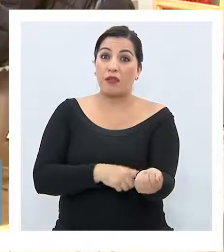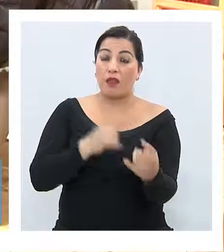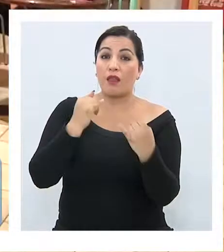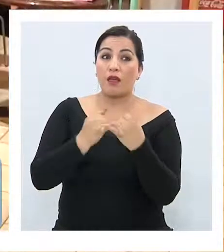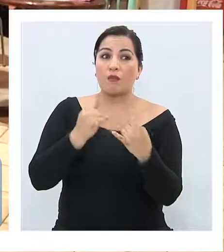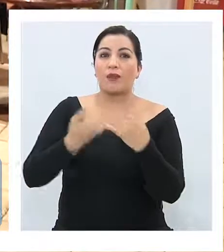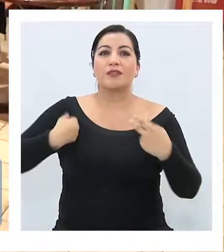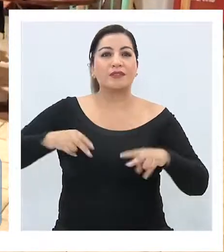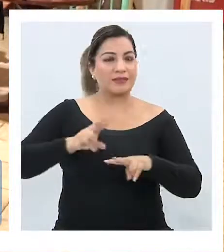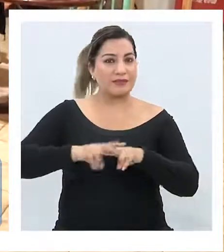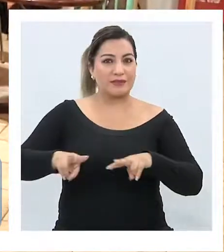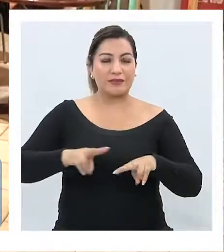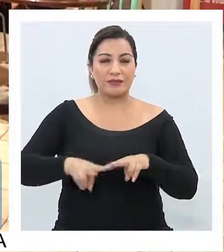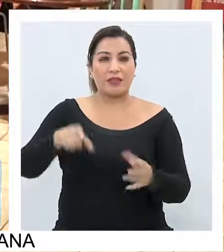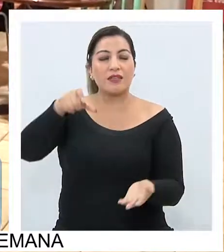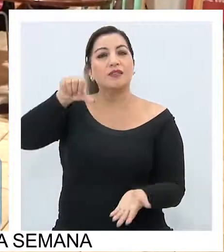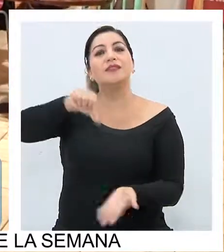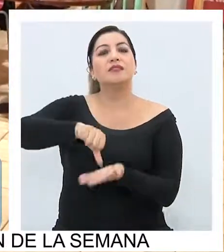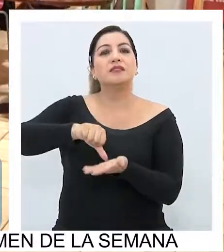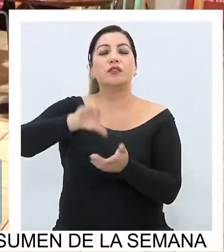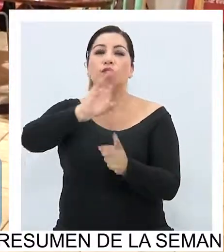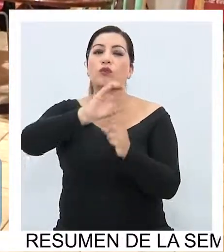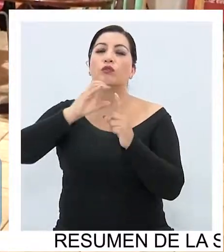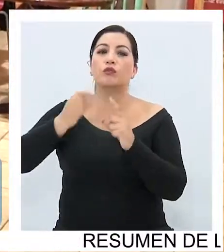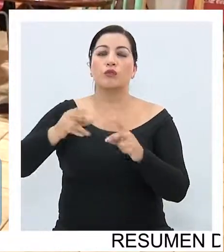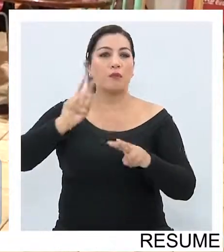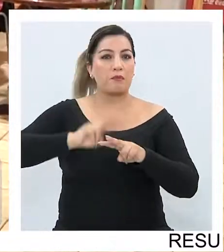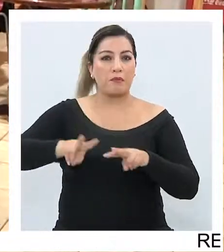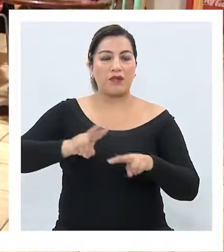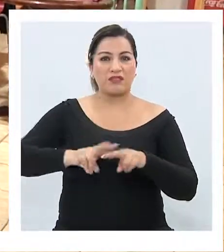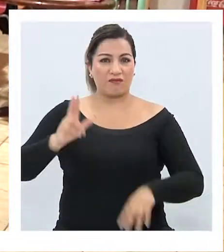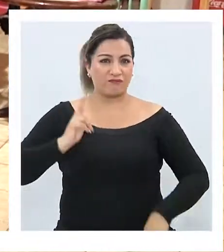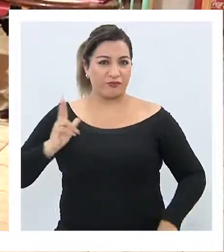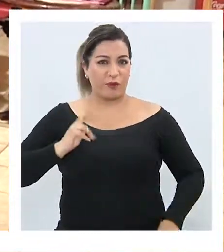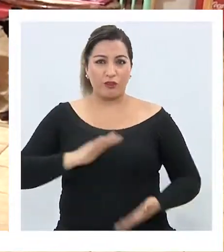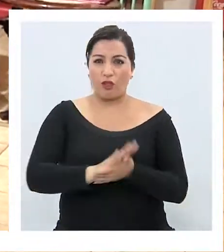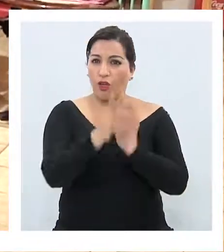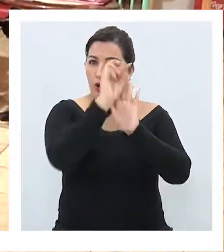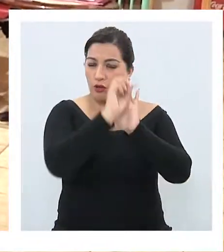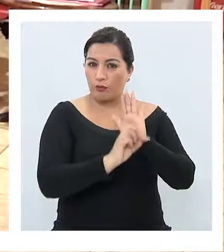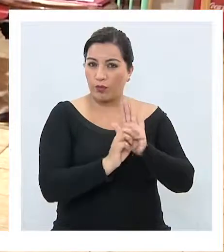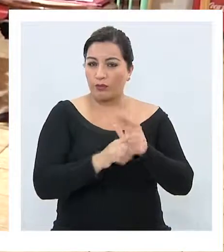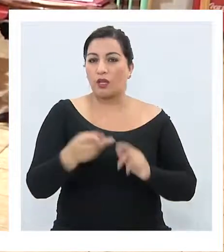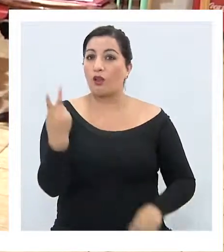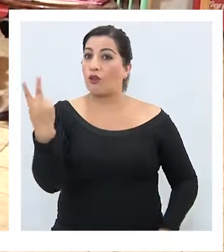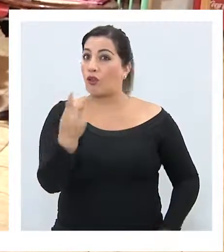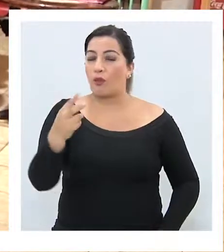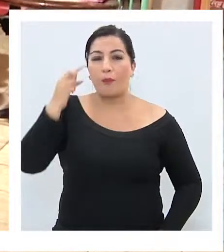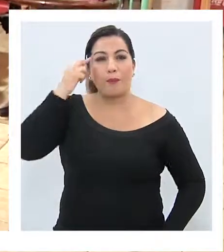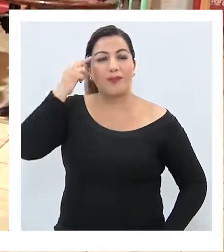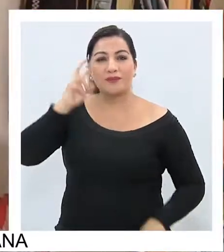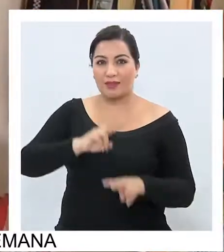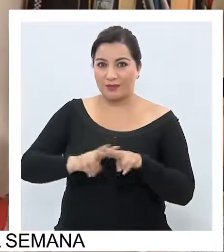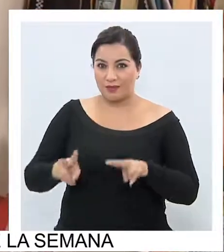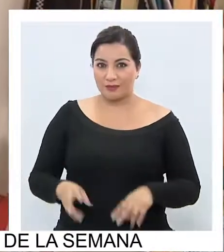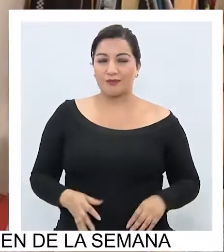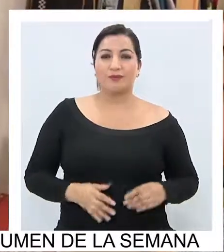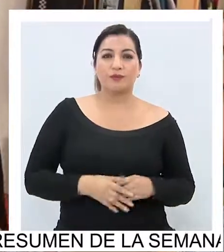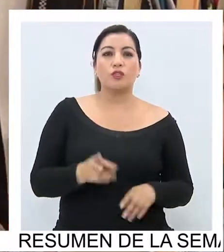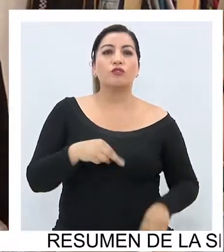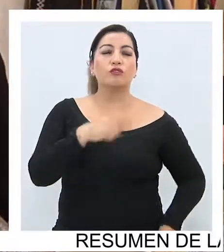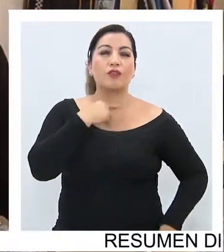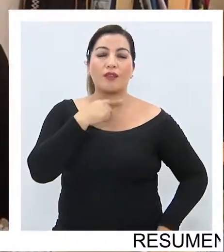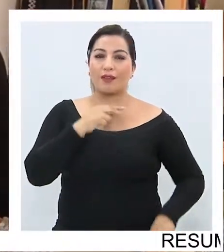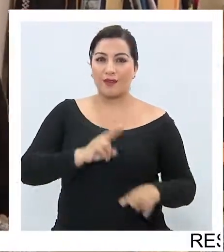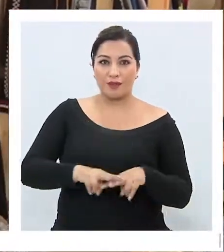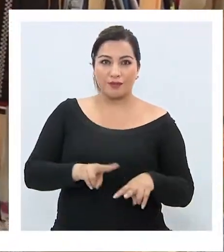se constituyeron como centro cultural para formalizar los proyectos que están pensando desarrollar. Lo que buscamos nosotros